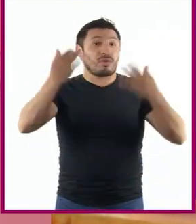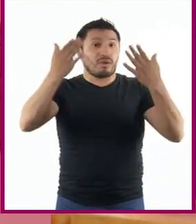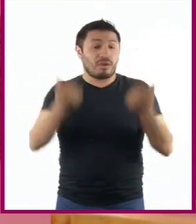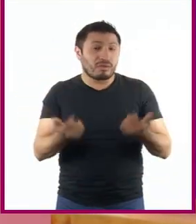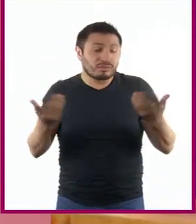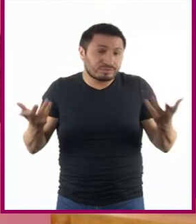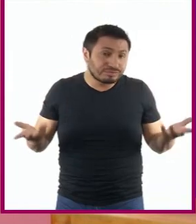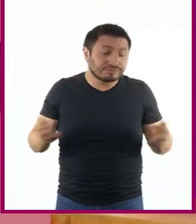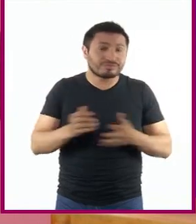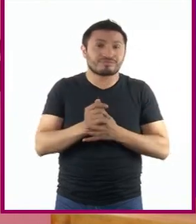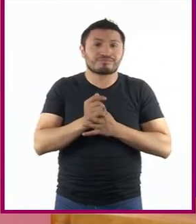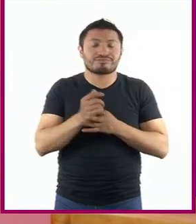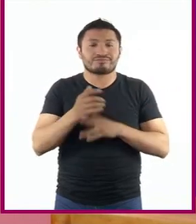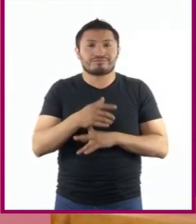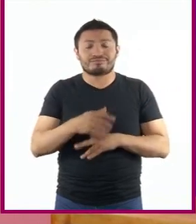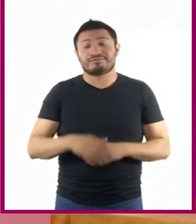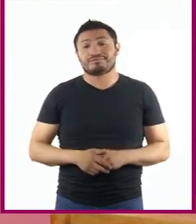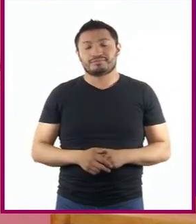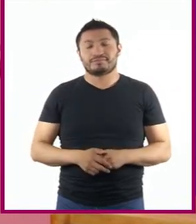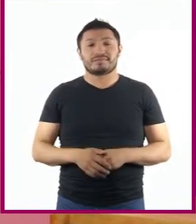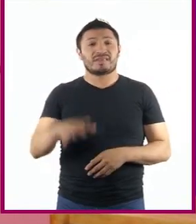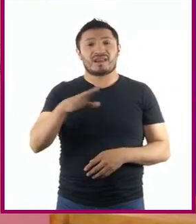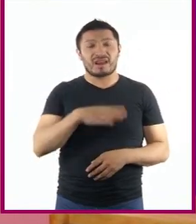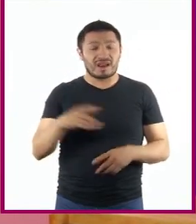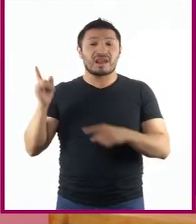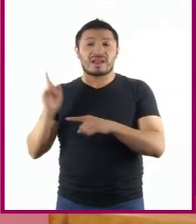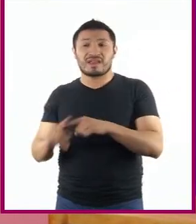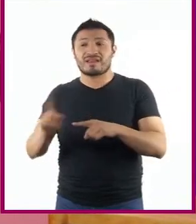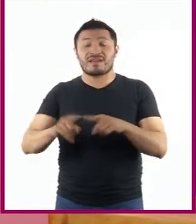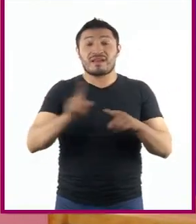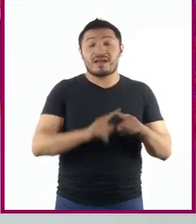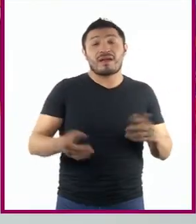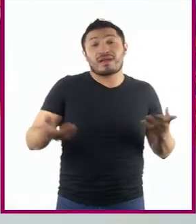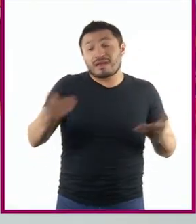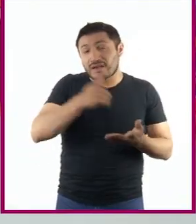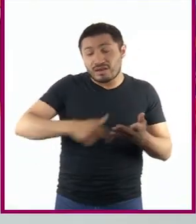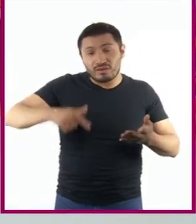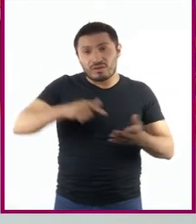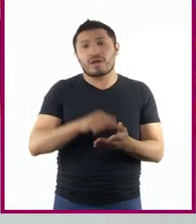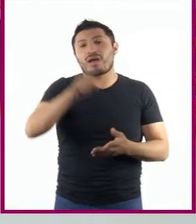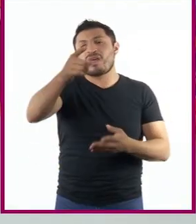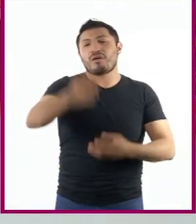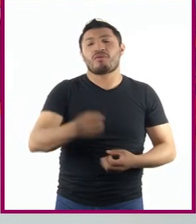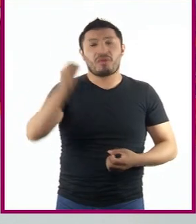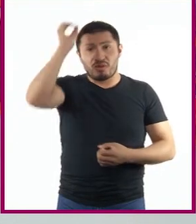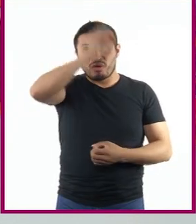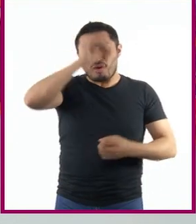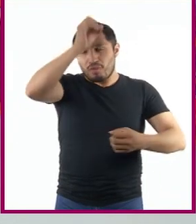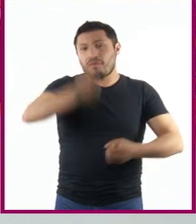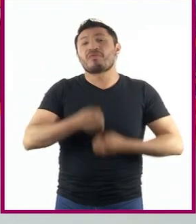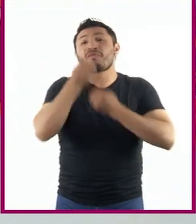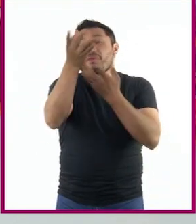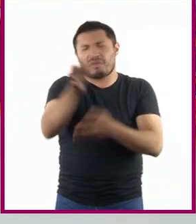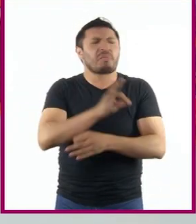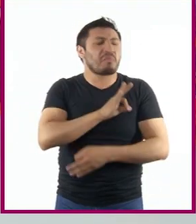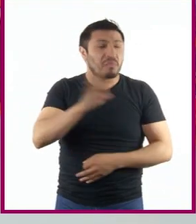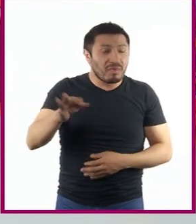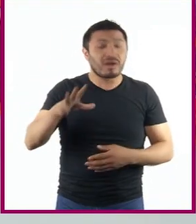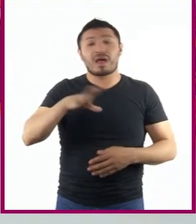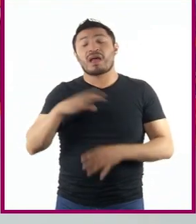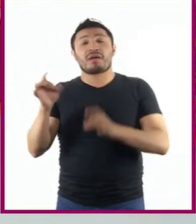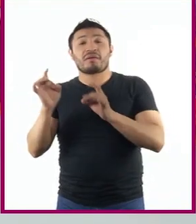sólidos que la respalden. Existen diferentes espacios en los cuales podemos externar nuestra forma de pensar frente a